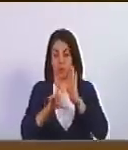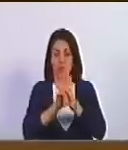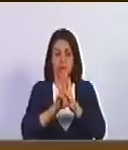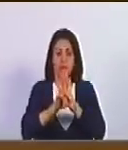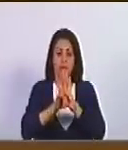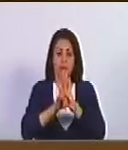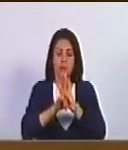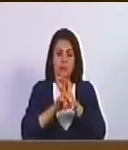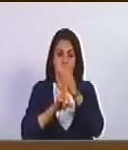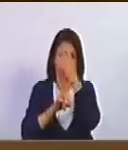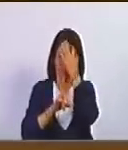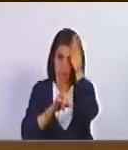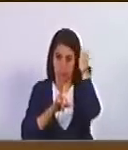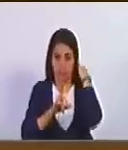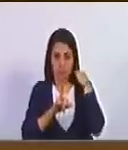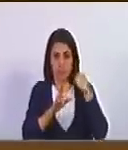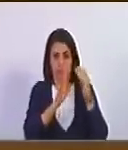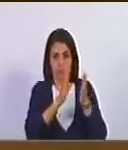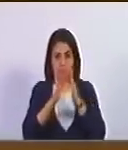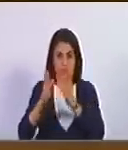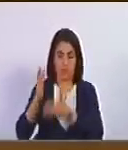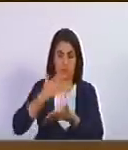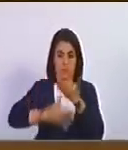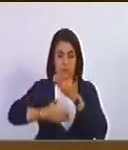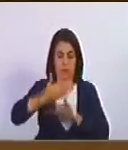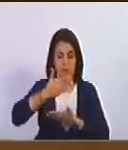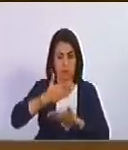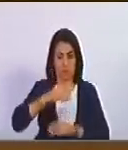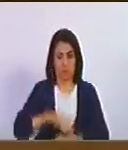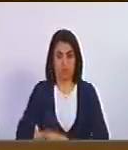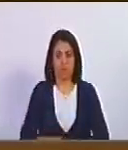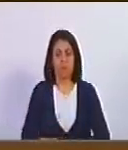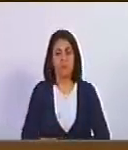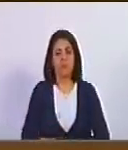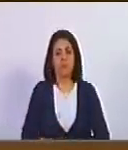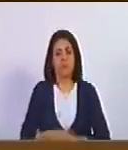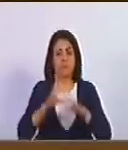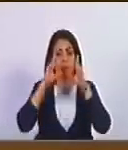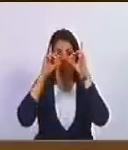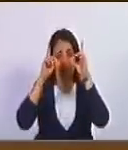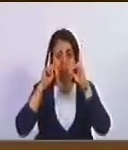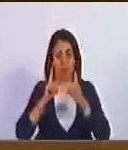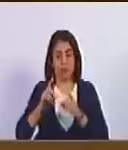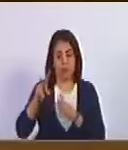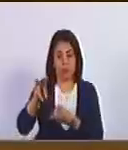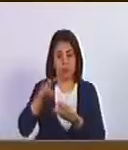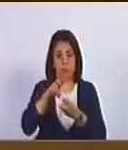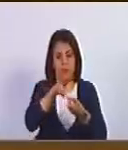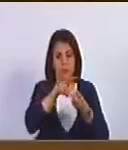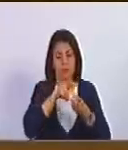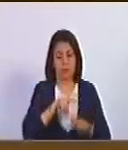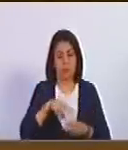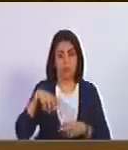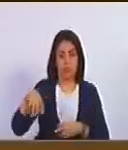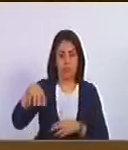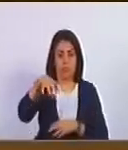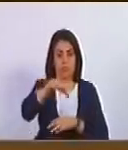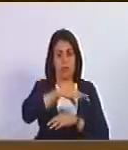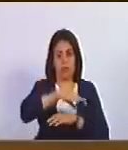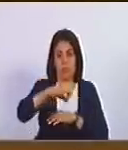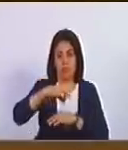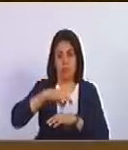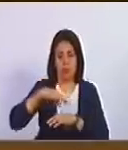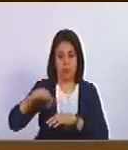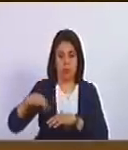orgánica de coordinación y armonización de las potestades tributarias de los estados y